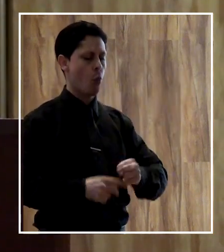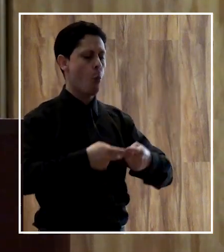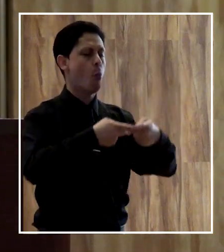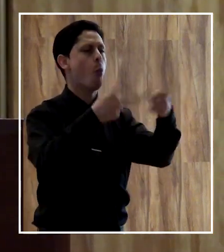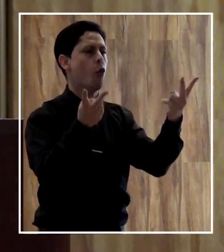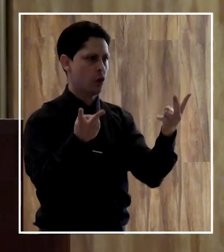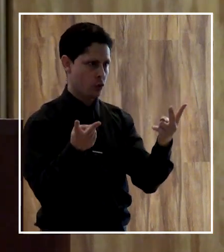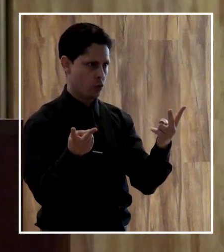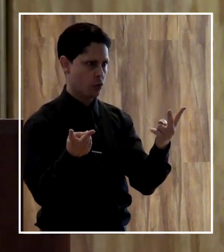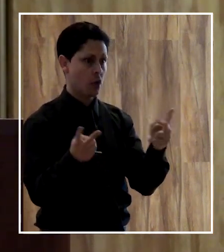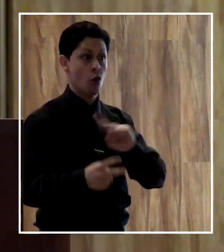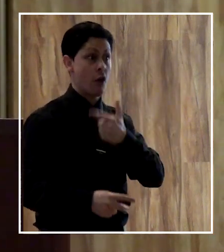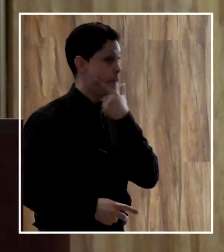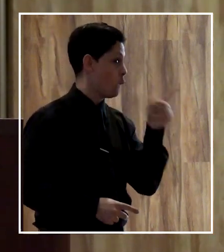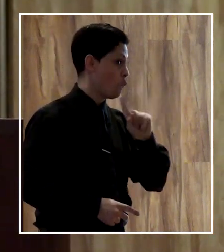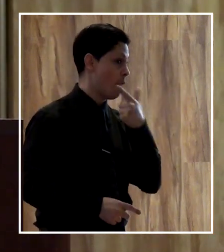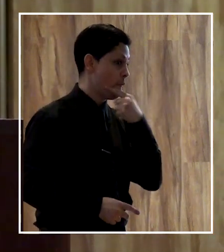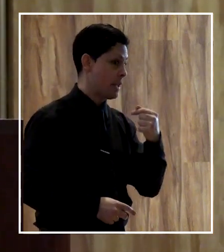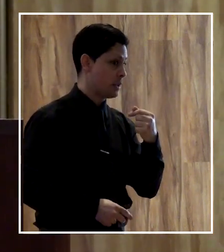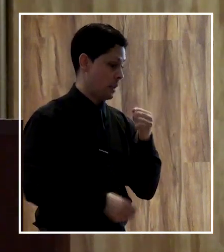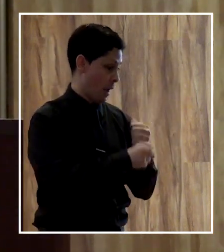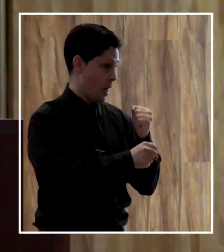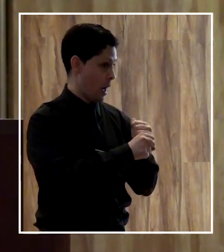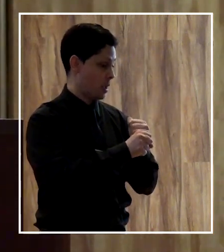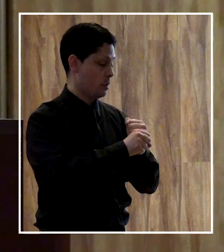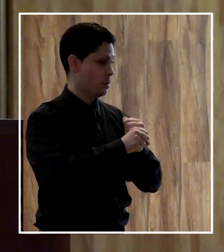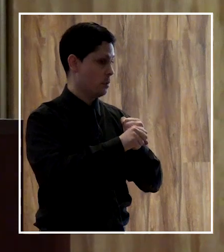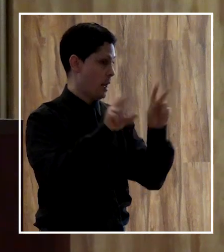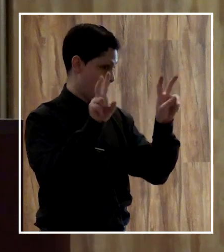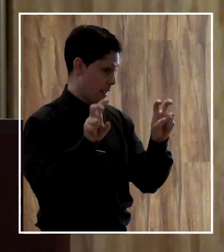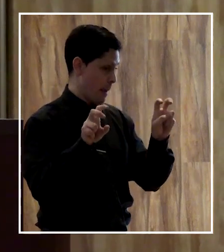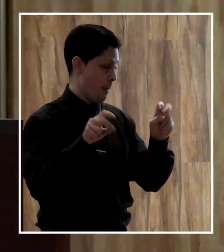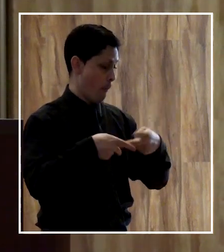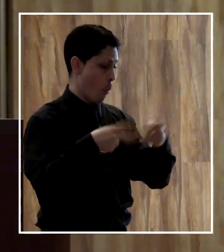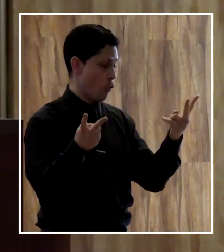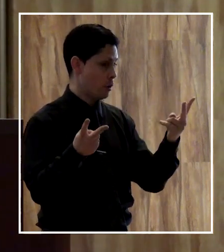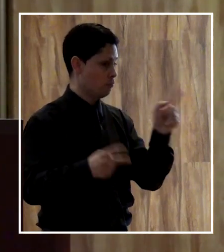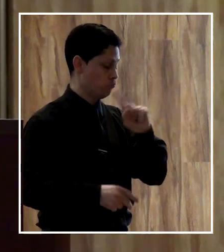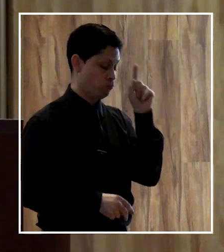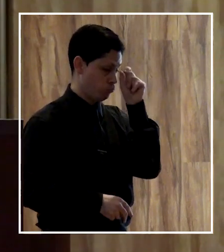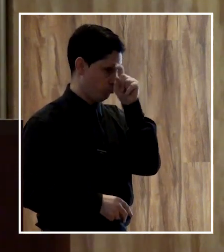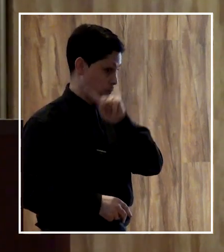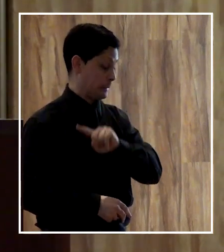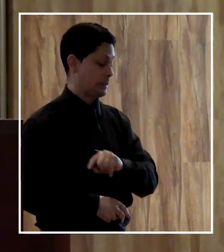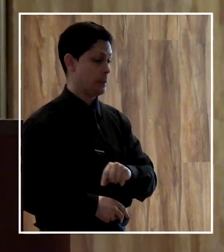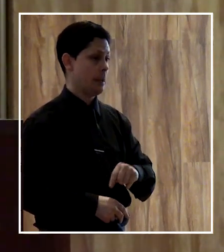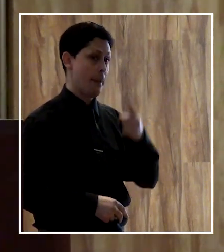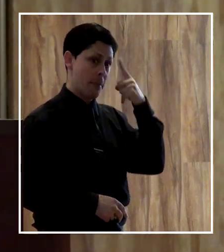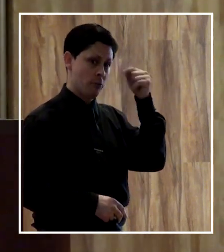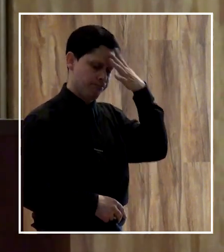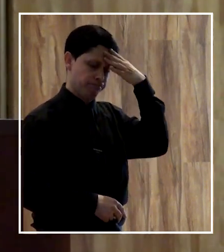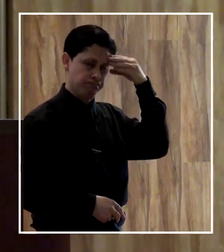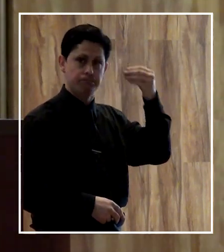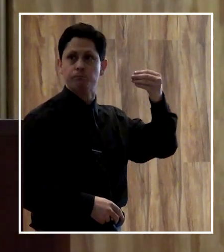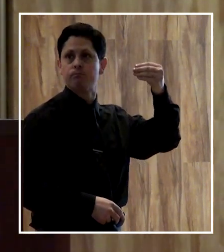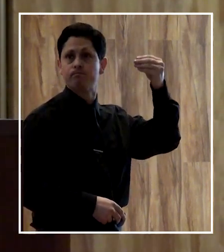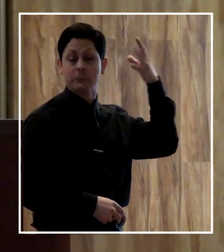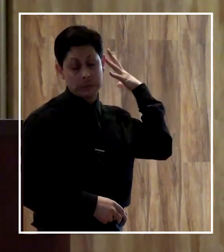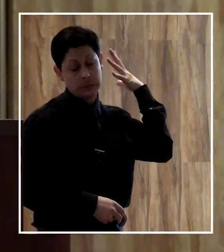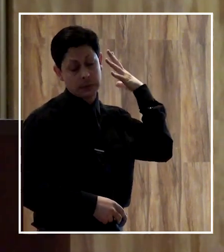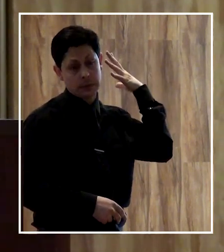públicos, que no siempre es fácil, ¿no? No siempre es fácil porque parece que uno tiene que abandonar ciertas ideas